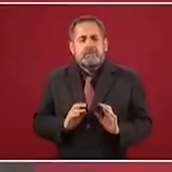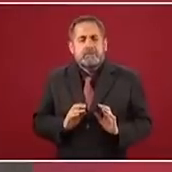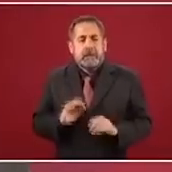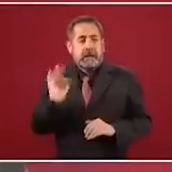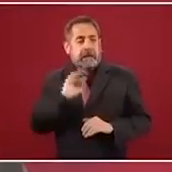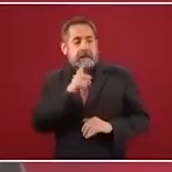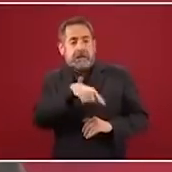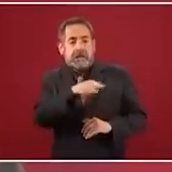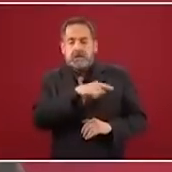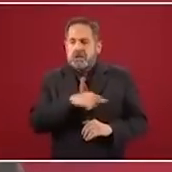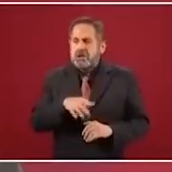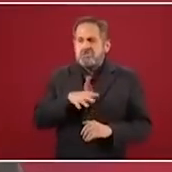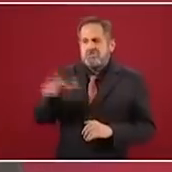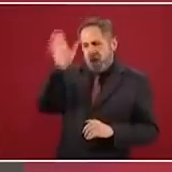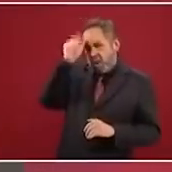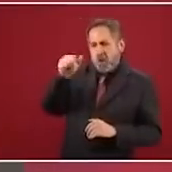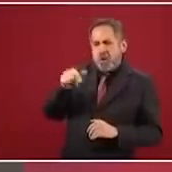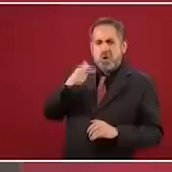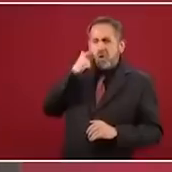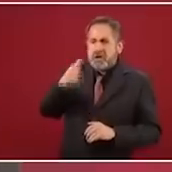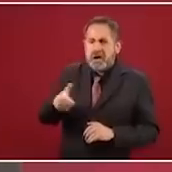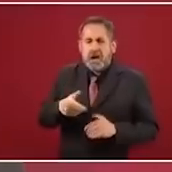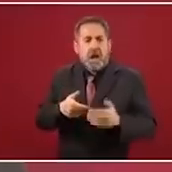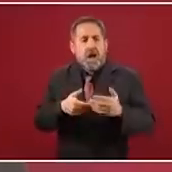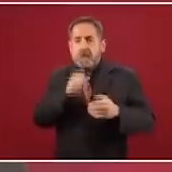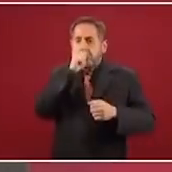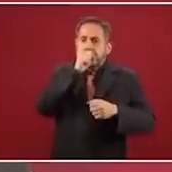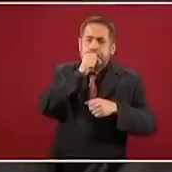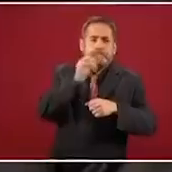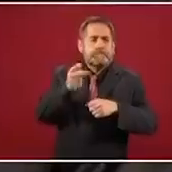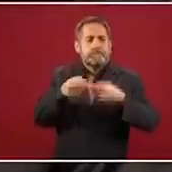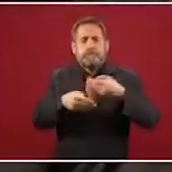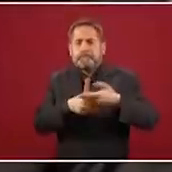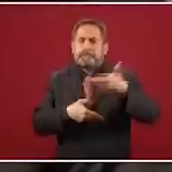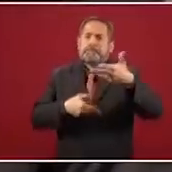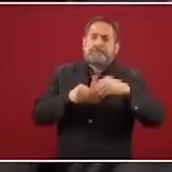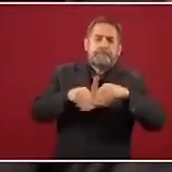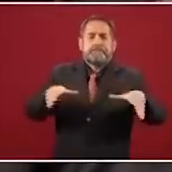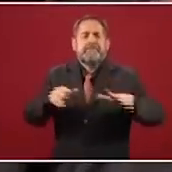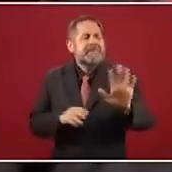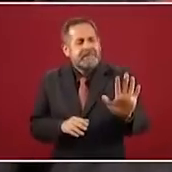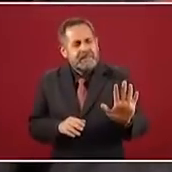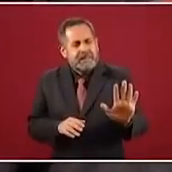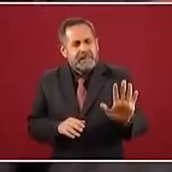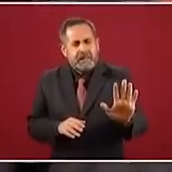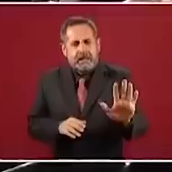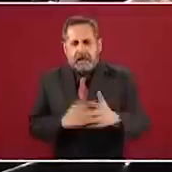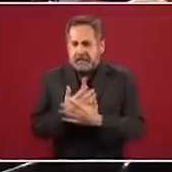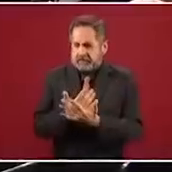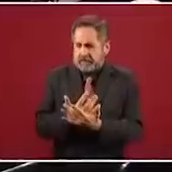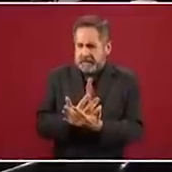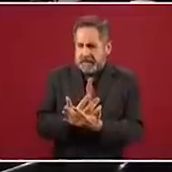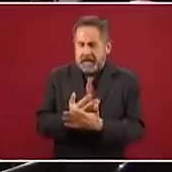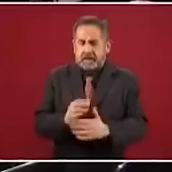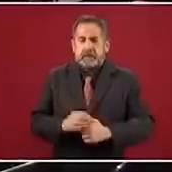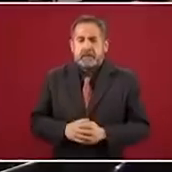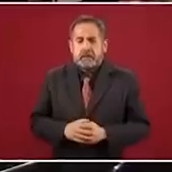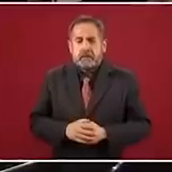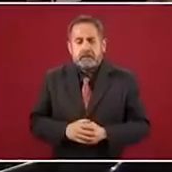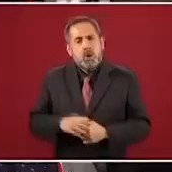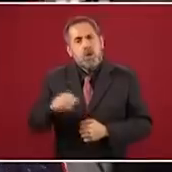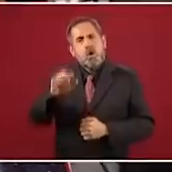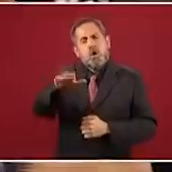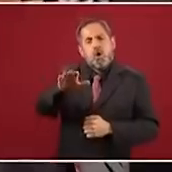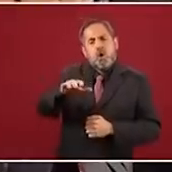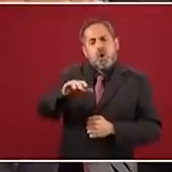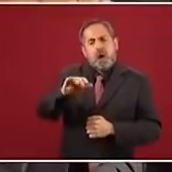no están de acuerdo, que ya sacaron un manifiesto. No, vamos a esperarnos. Pero sí habría una